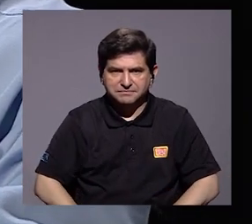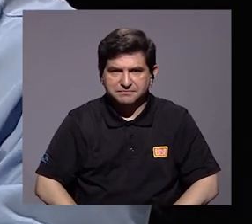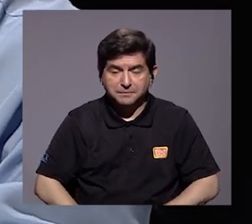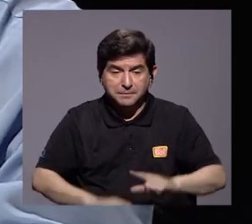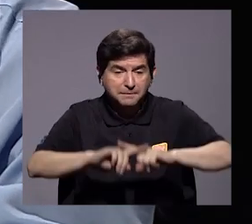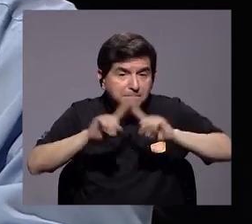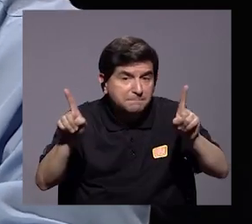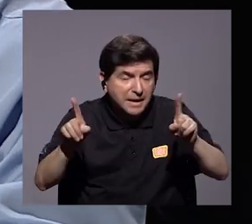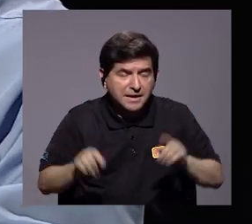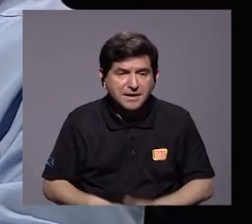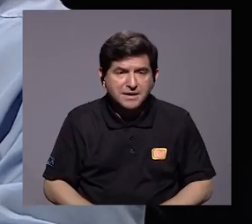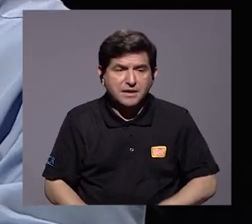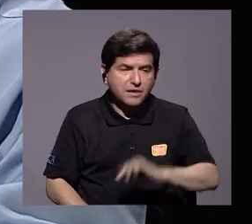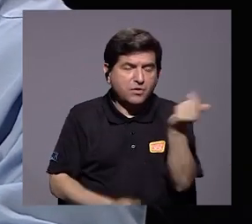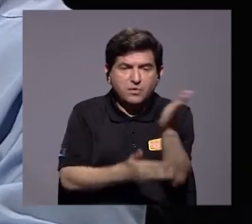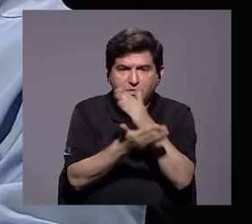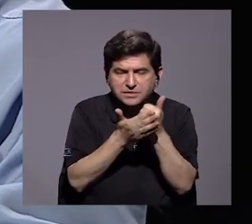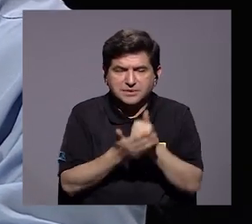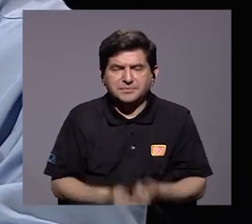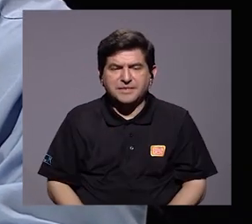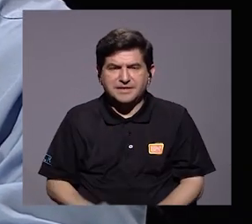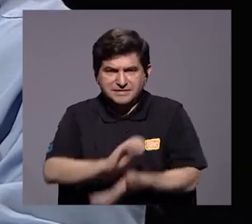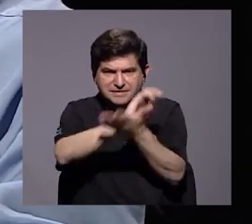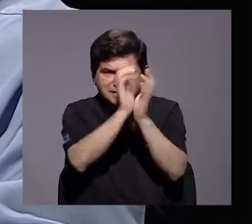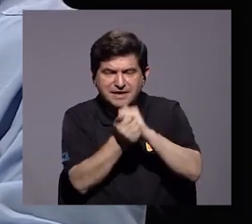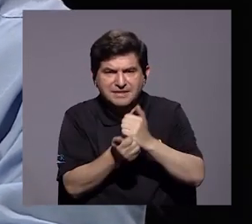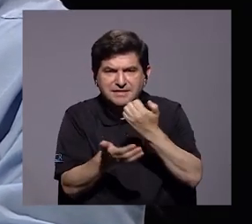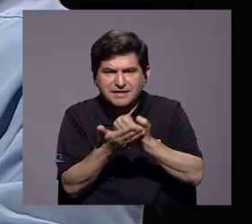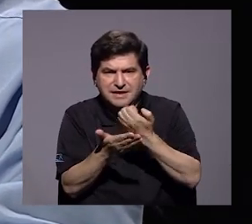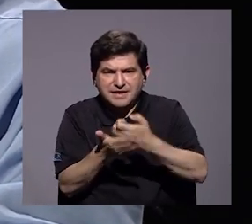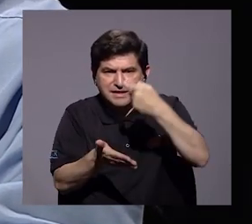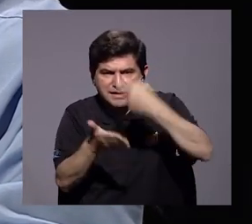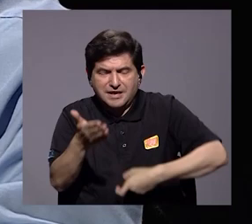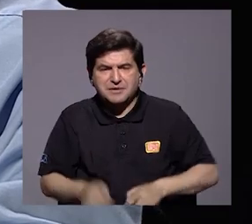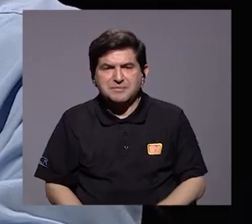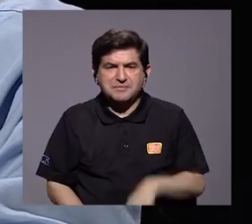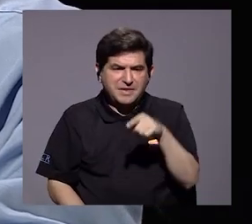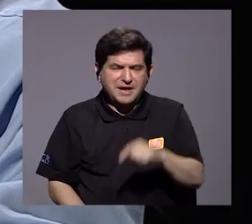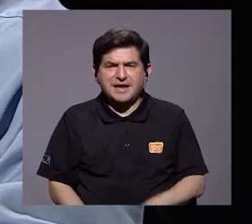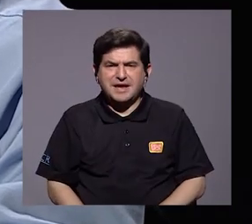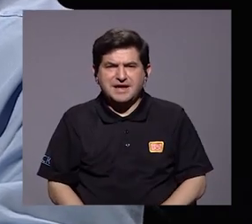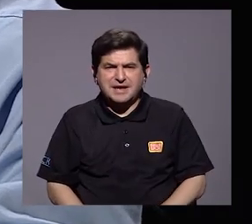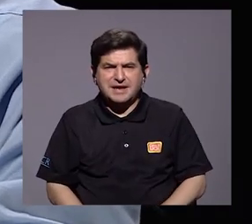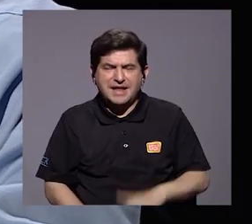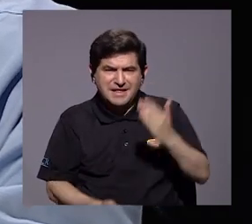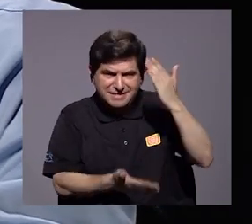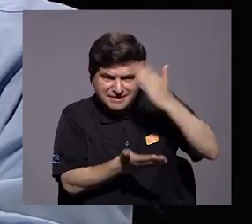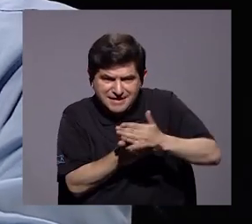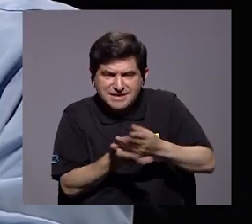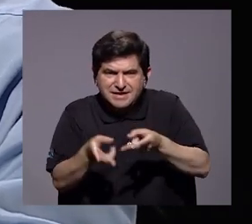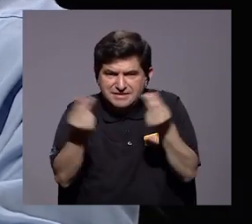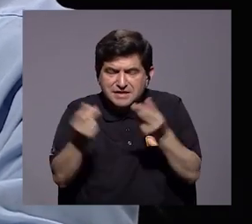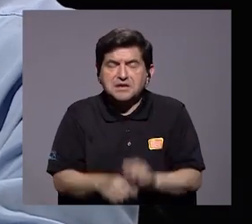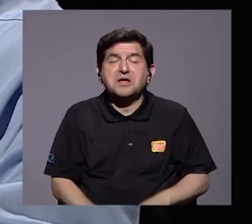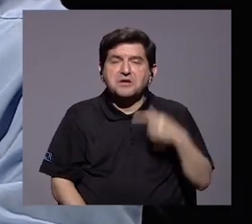pero la otra parte de la reforma fiscal tenía que ver con la contención del gas y si bien hay que reconocerle al gobierno central que ha hecho